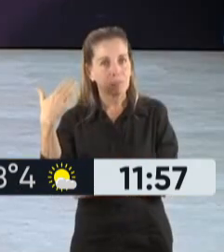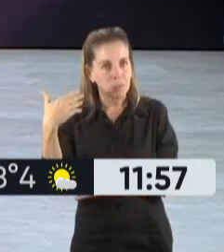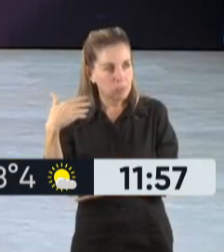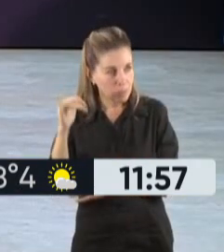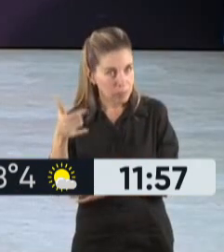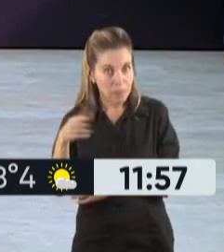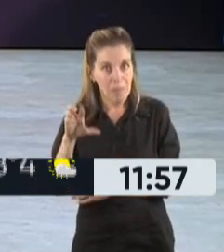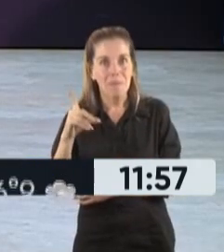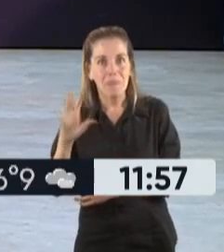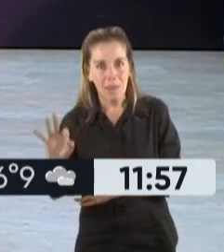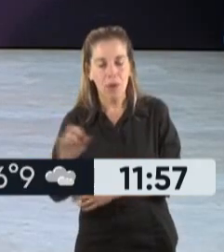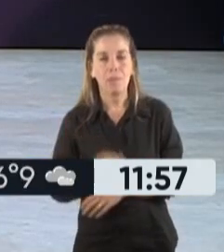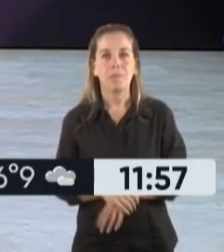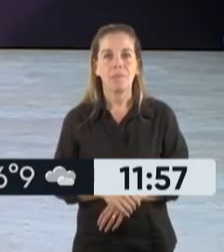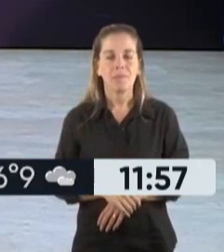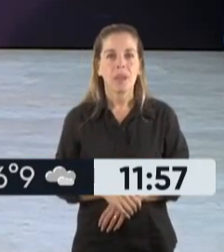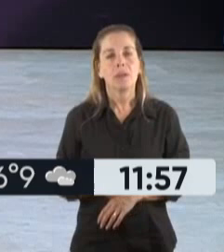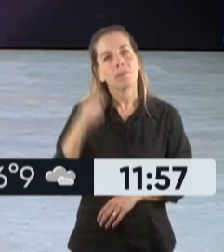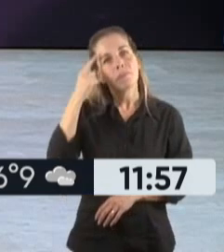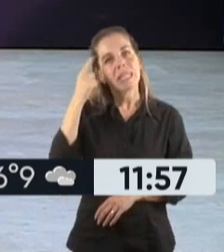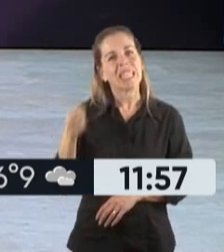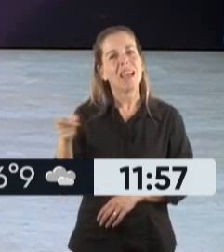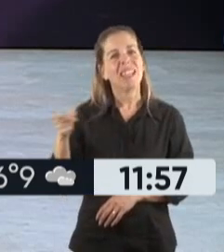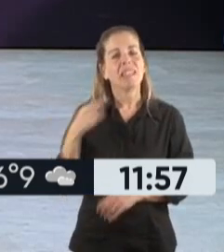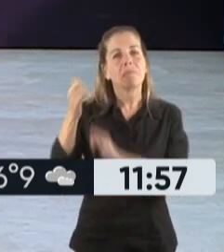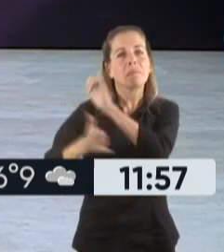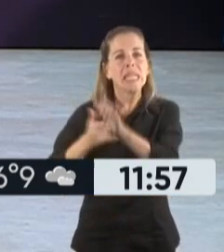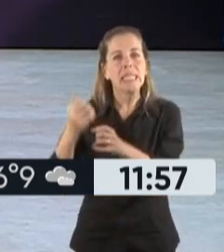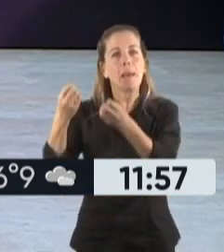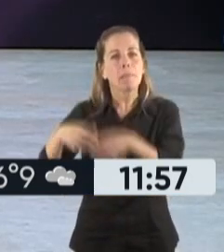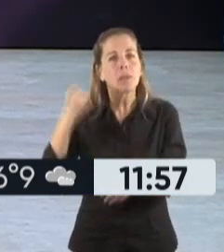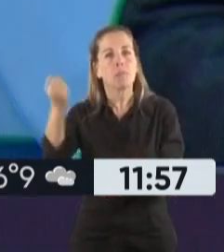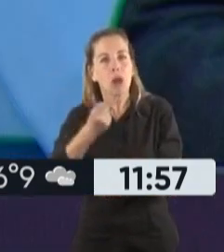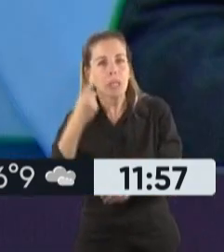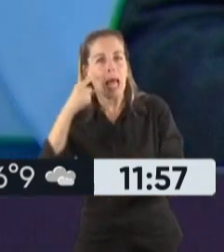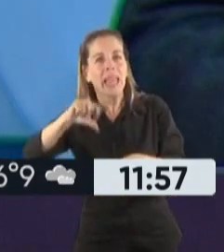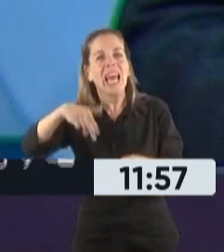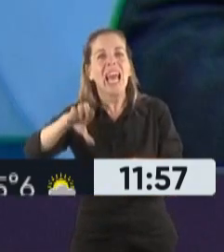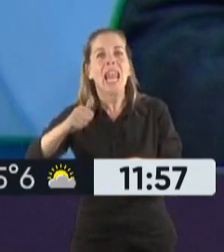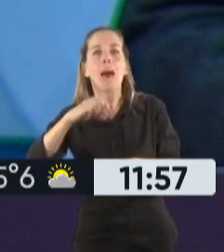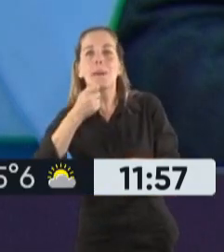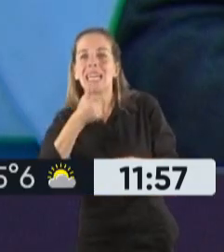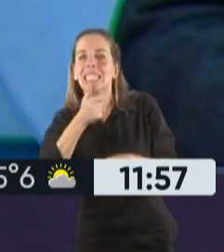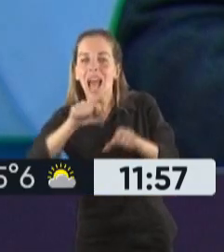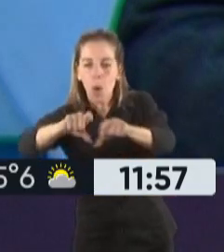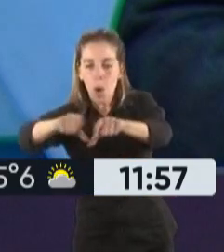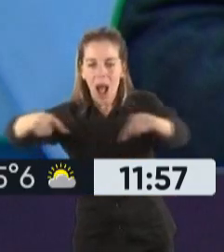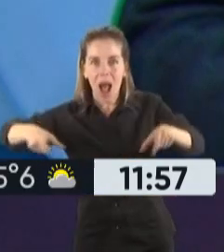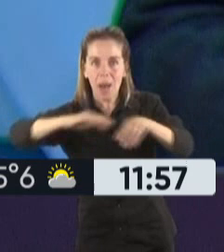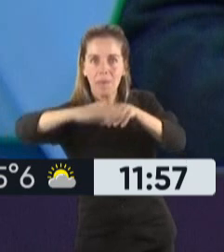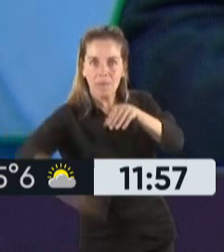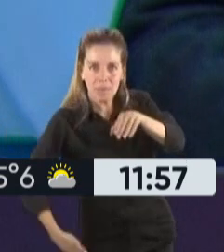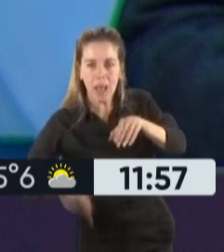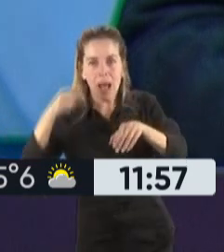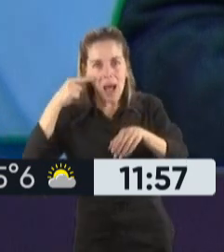¿no? Y decía Pablo, bueno, tenemos que empezar a buscar en las napas, tenemos que prestarle mucha atención a eso para no ir tan